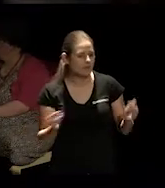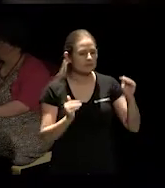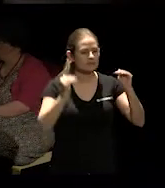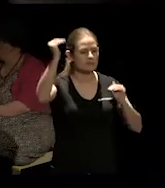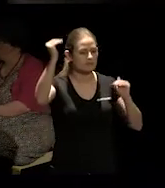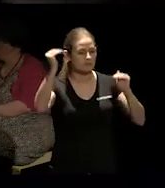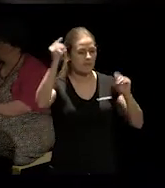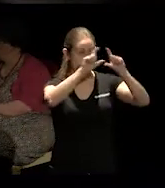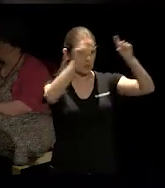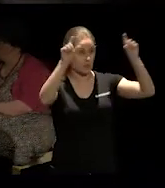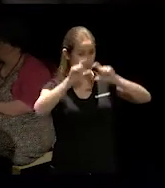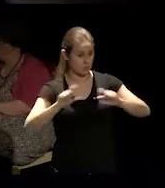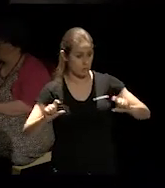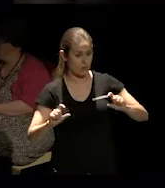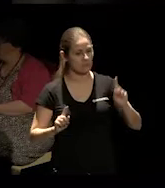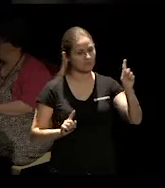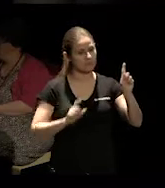estar situado la cabeza